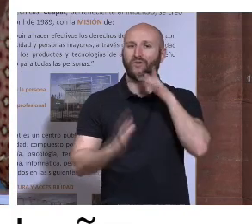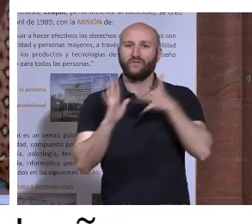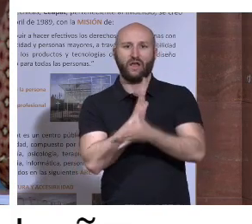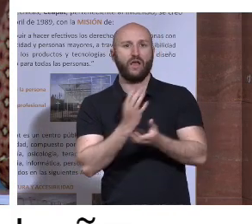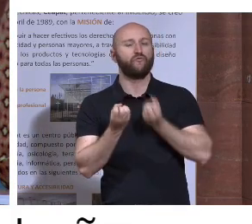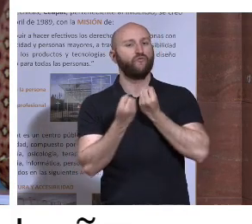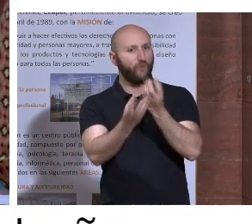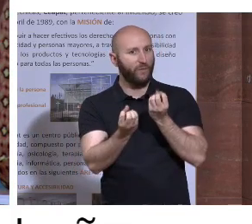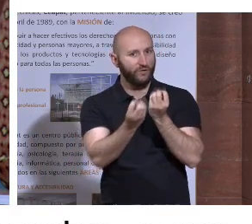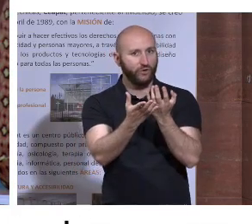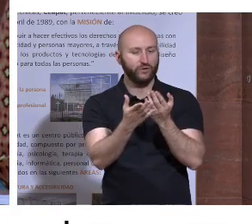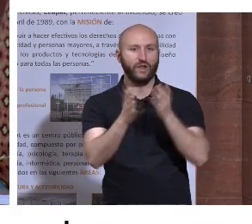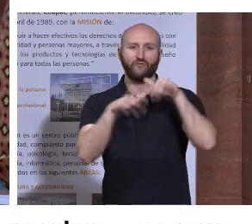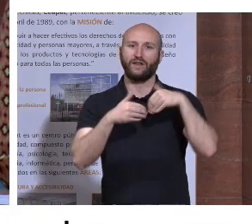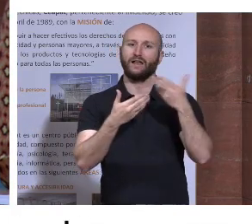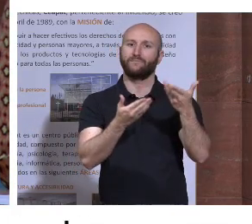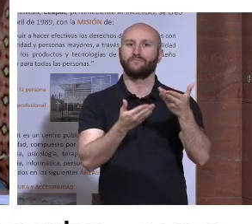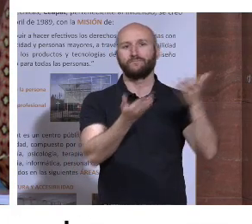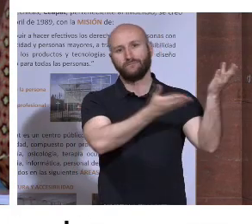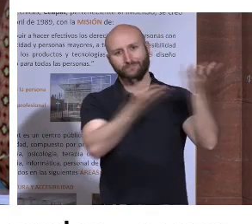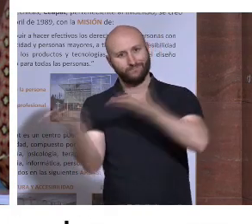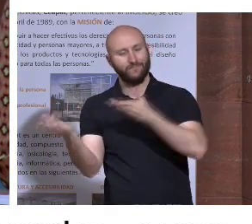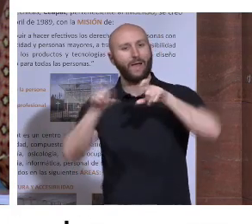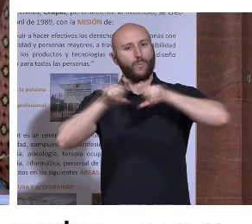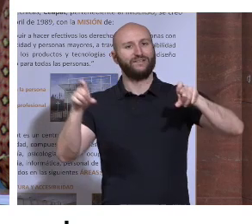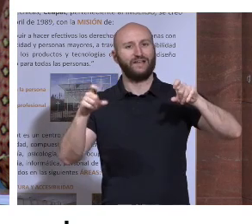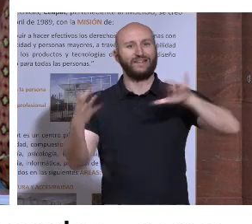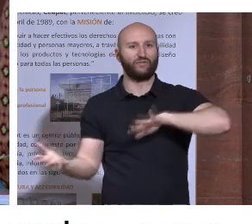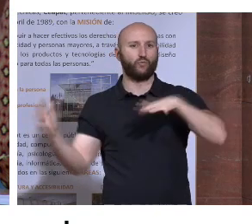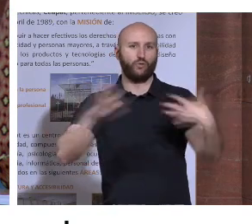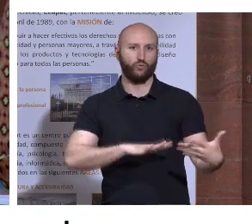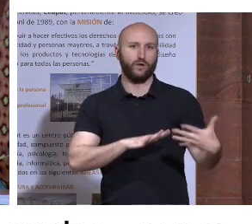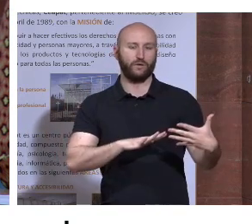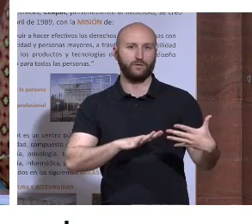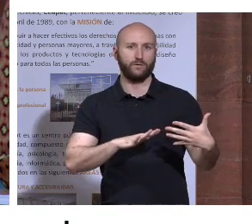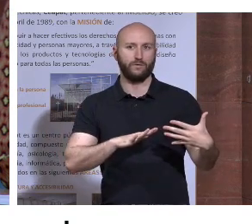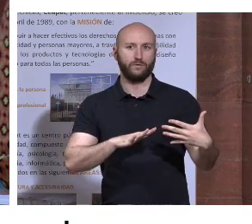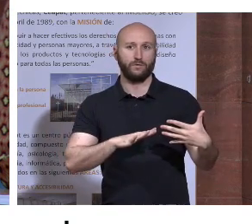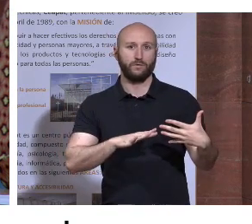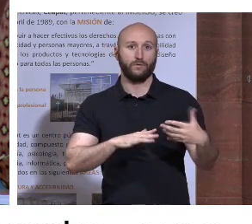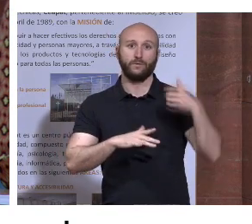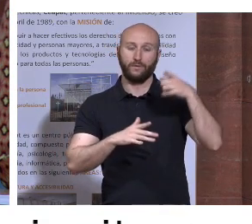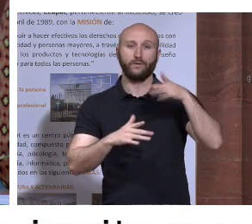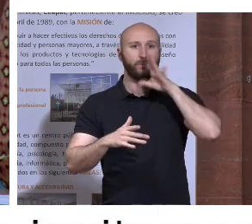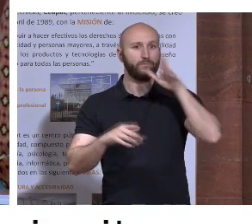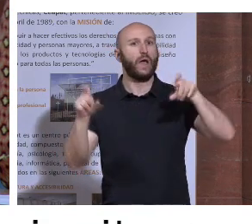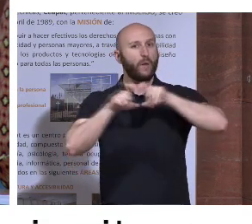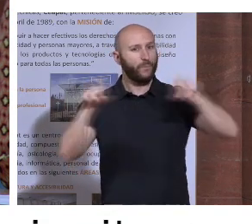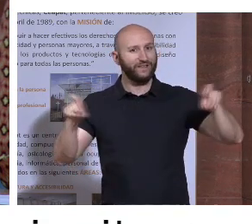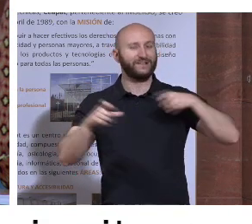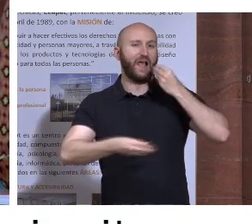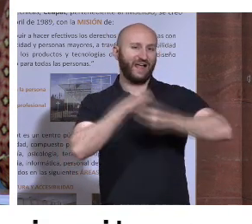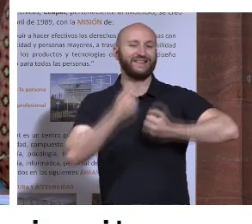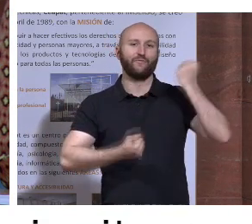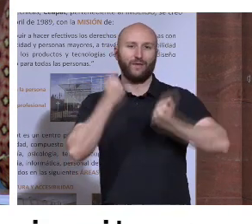caso invitamos a una empresa transformadora, que Reatrans, que es una de las empresas que realizan la transformación de estos